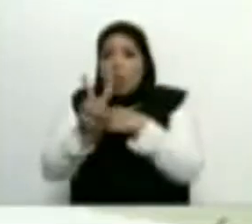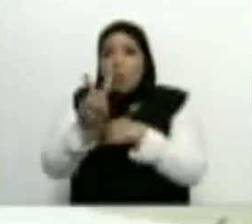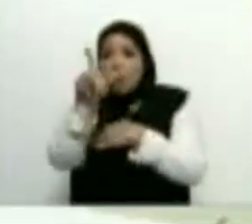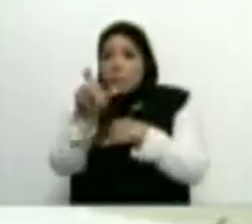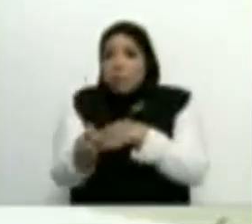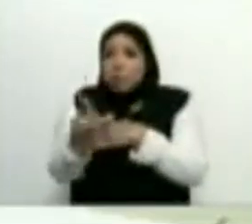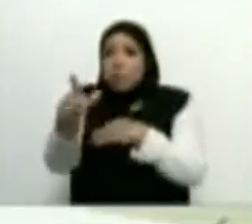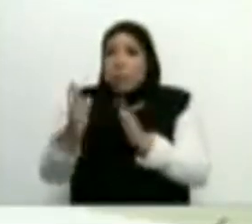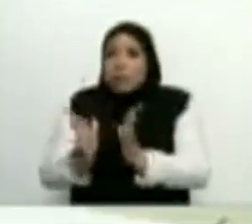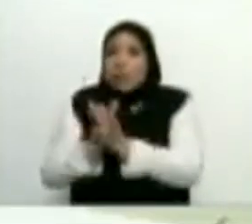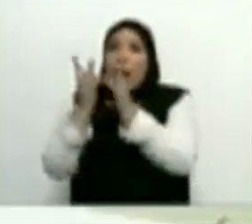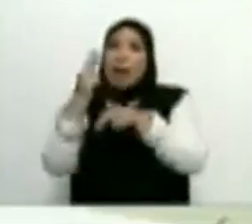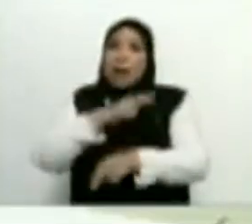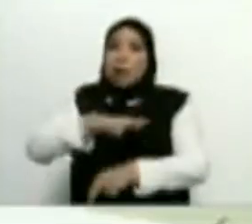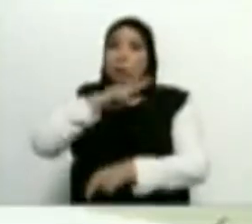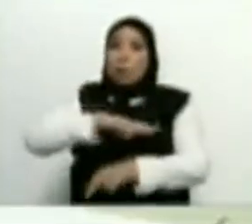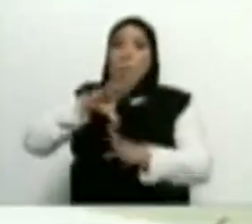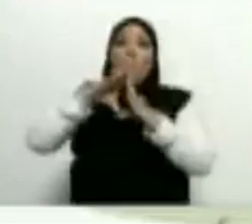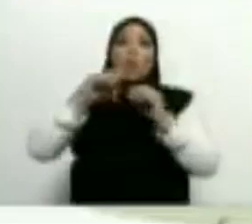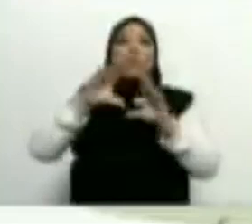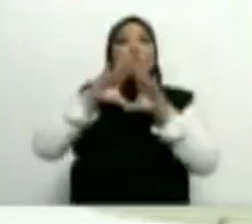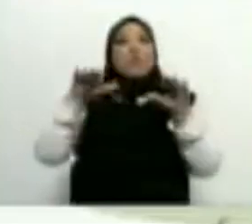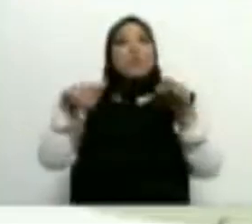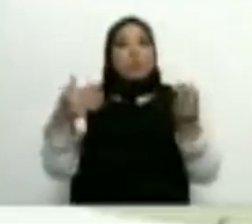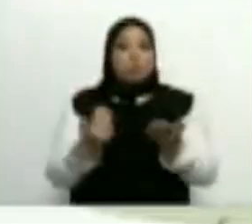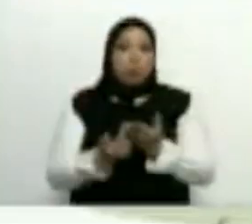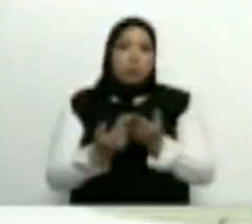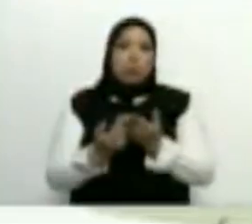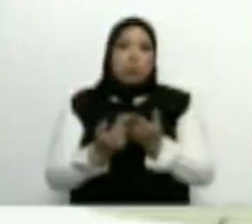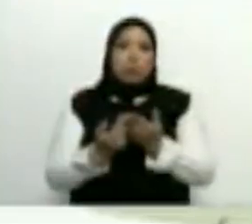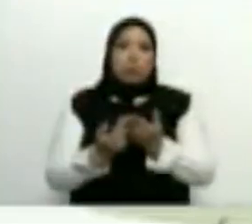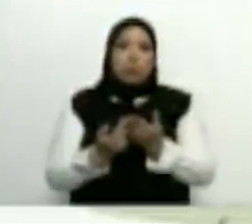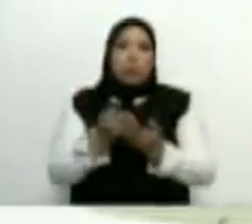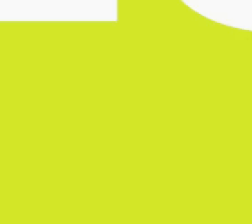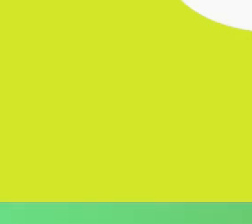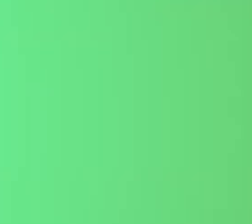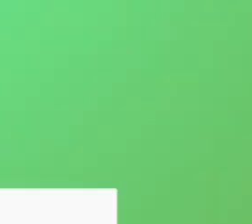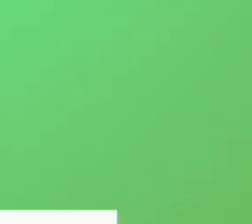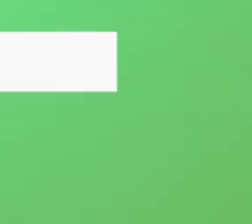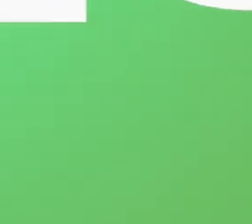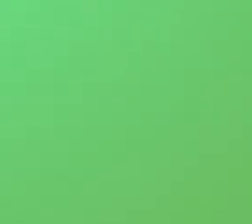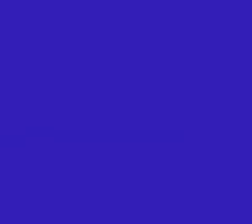carácter sagrado de las religiones, de todas las religiones del mundo. Hay que respetar.